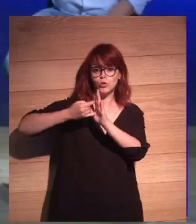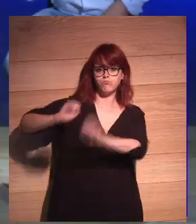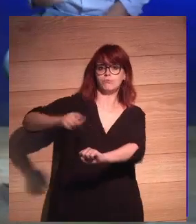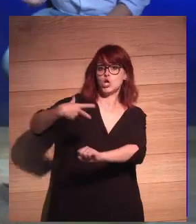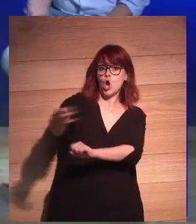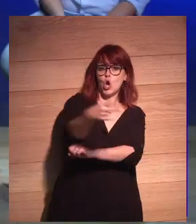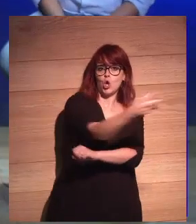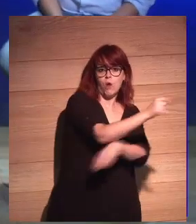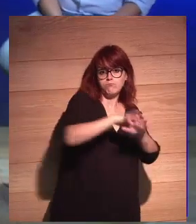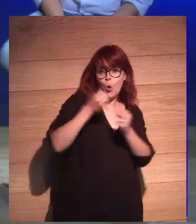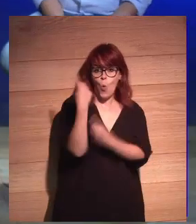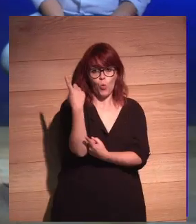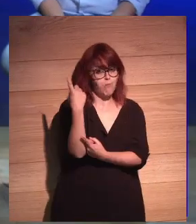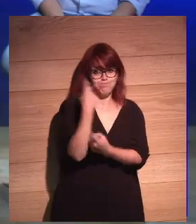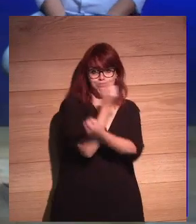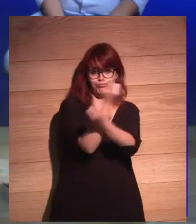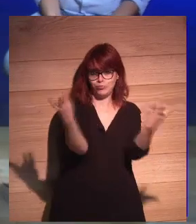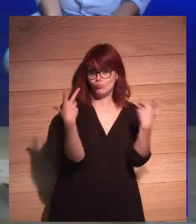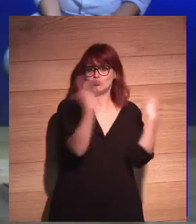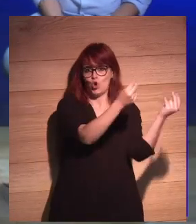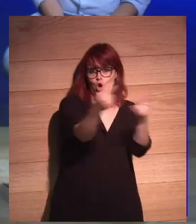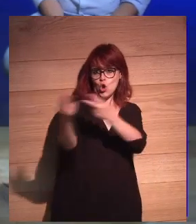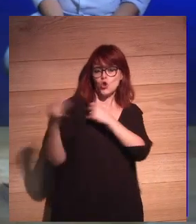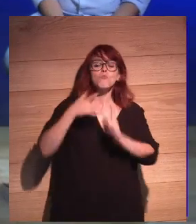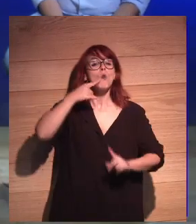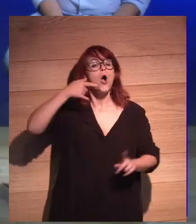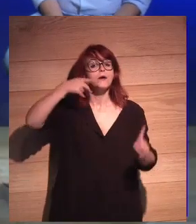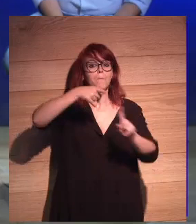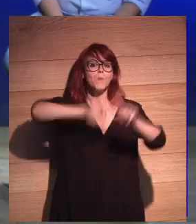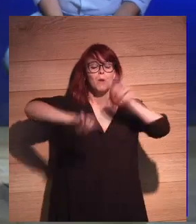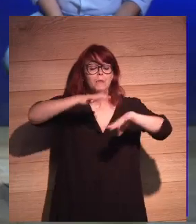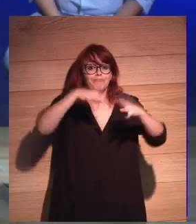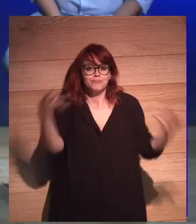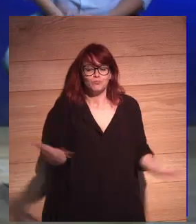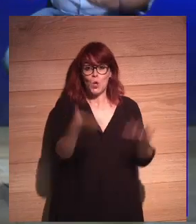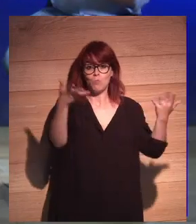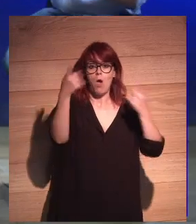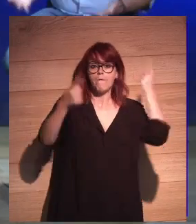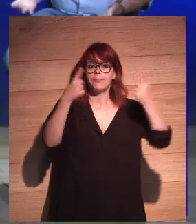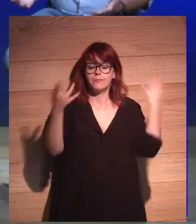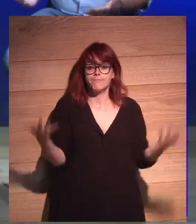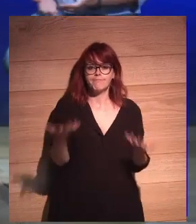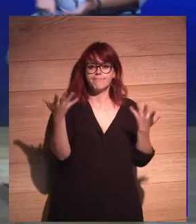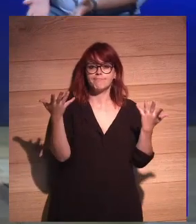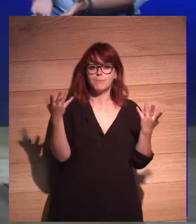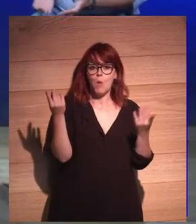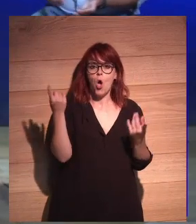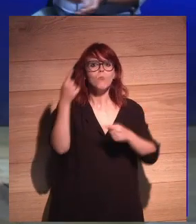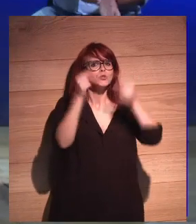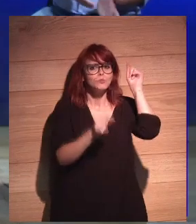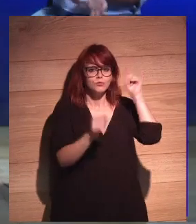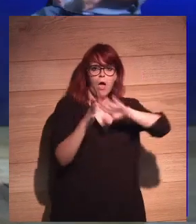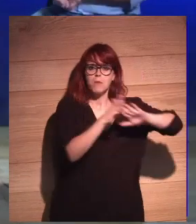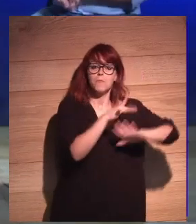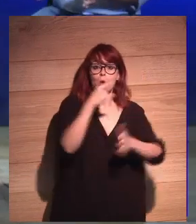uno, sino muchos proyectos. Sí, y no solo por presupuesto. Porque no se mantenía en pie, imagino. Claro, ¿no? Hay proyectos que la gente... tiene expectativas, algunos